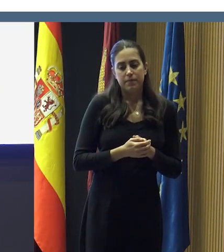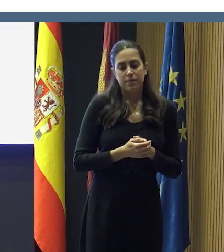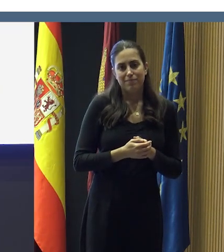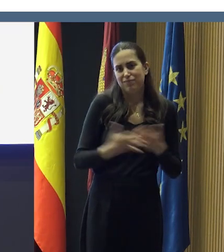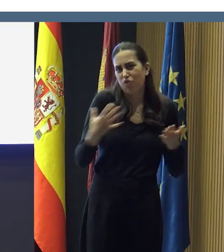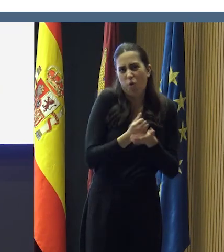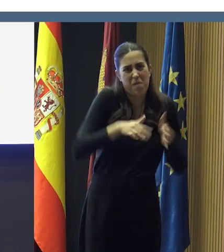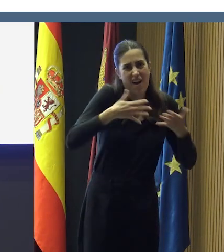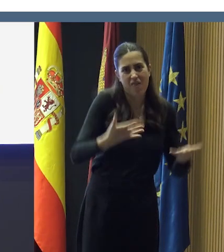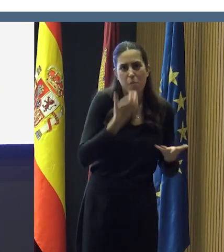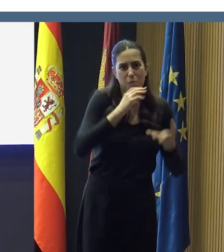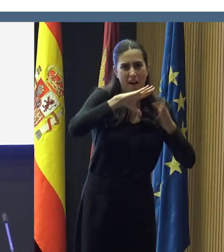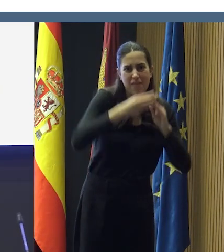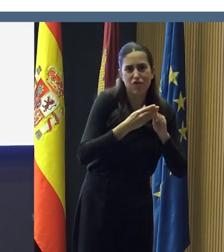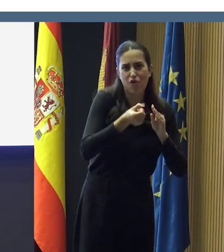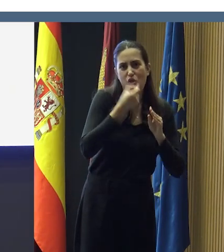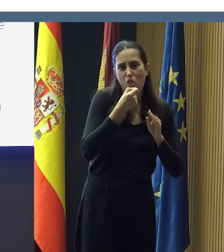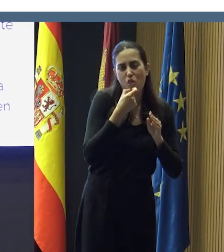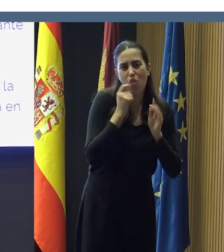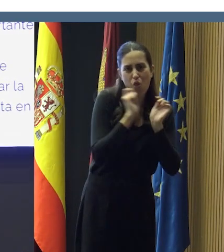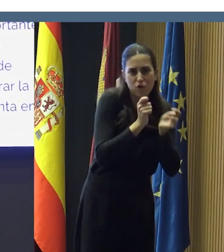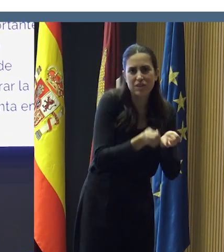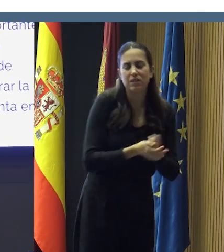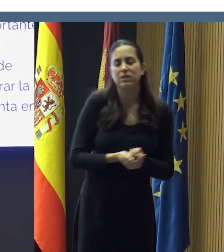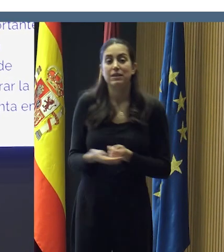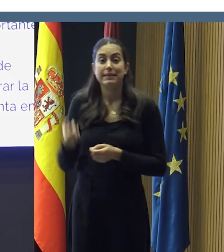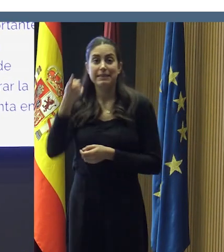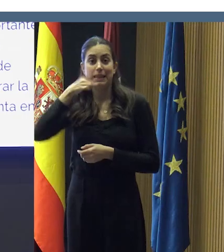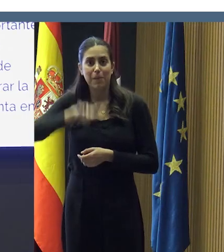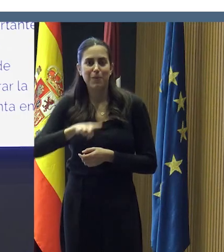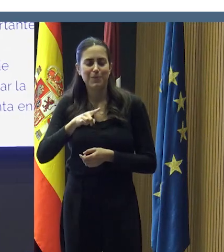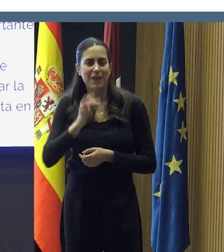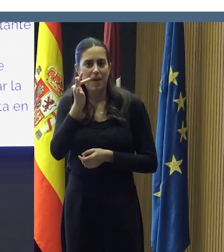todo, ¿no? La dosis, todo. Pero es que además, sorprendentemente,